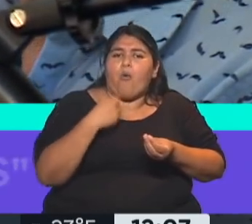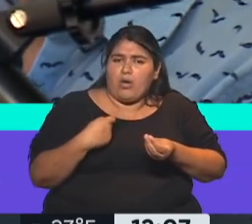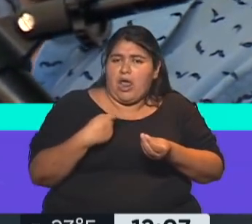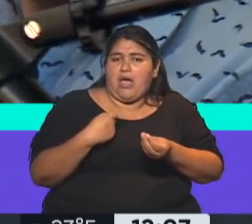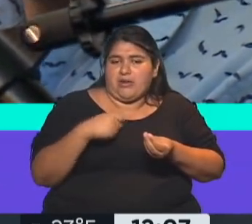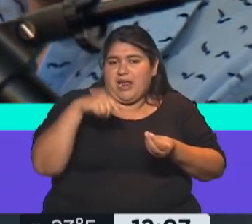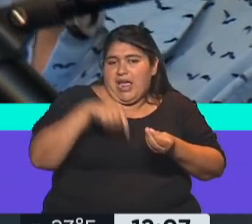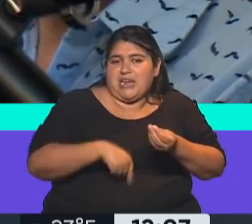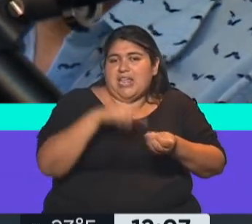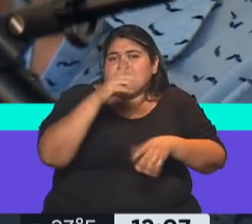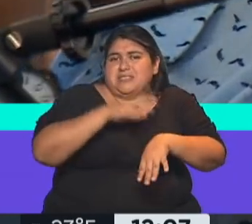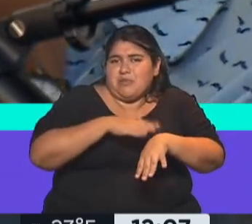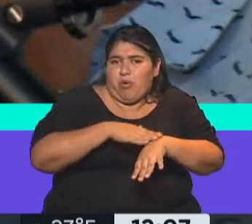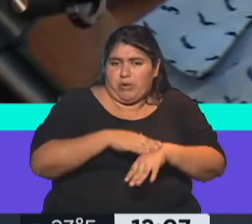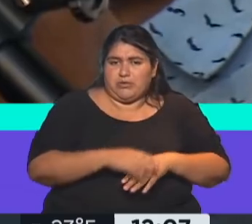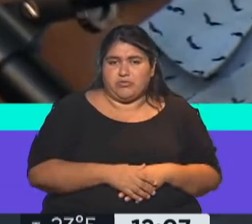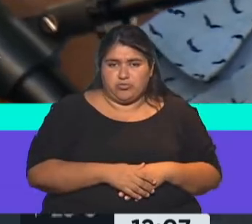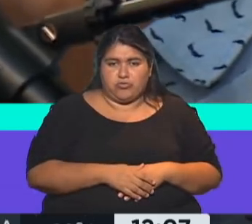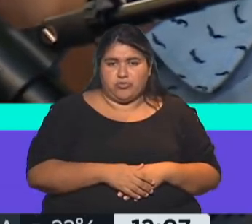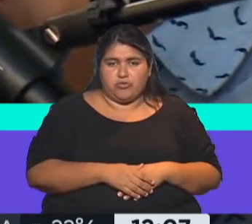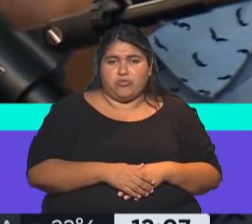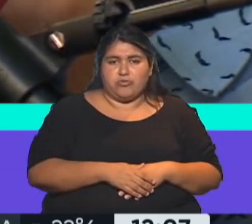estos terribles momentos. ¿Están conformes con la respuesta?